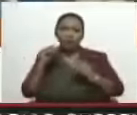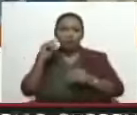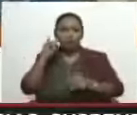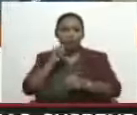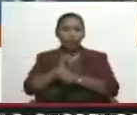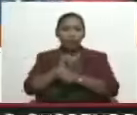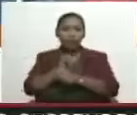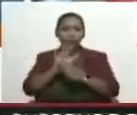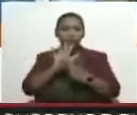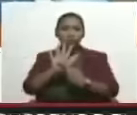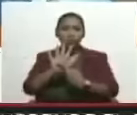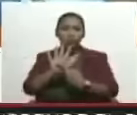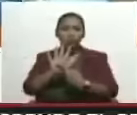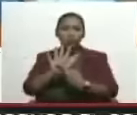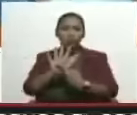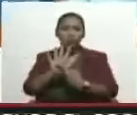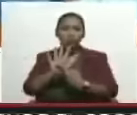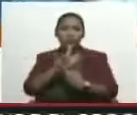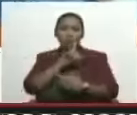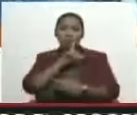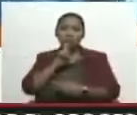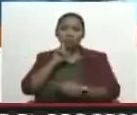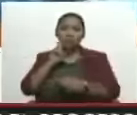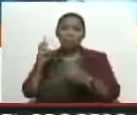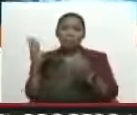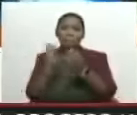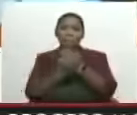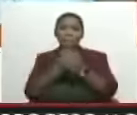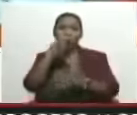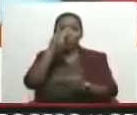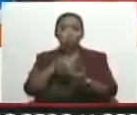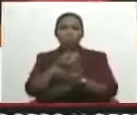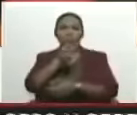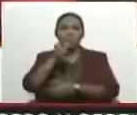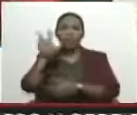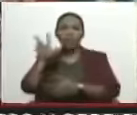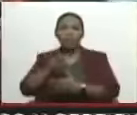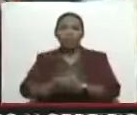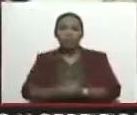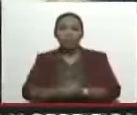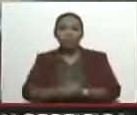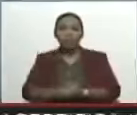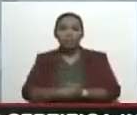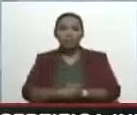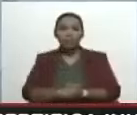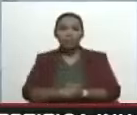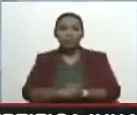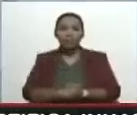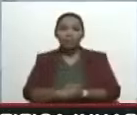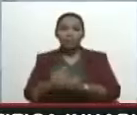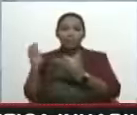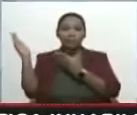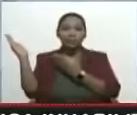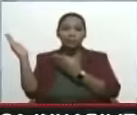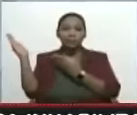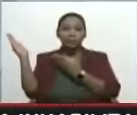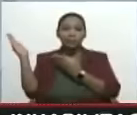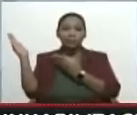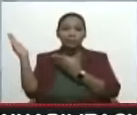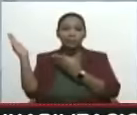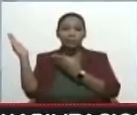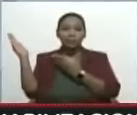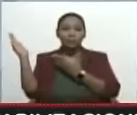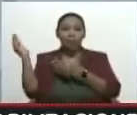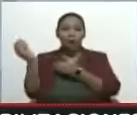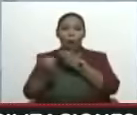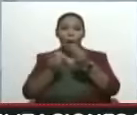de parcialidad la llamada primaria 2023. Bien, allí tiene entonces imágenes de